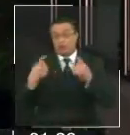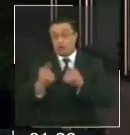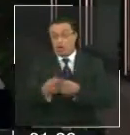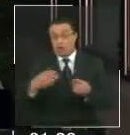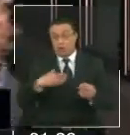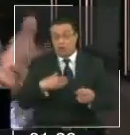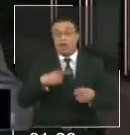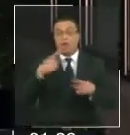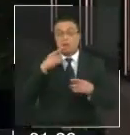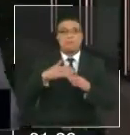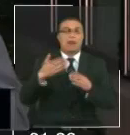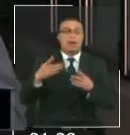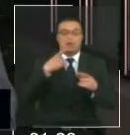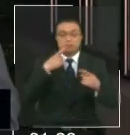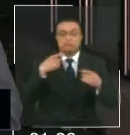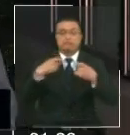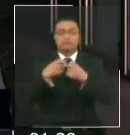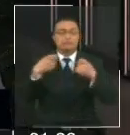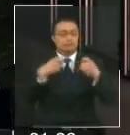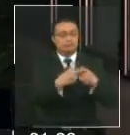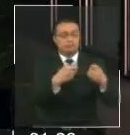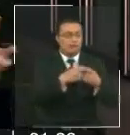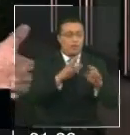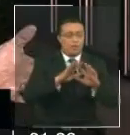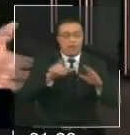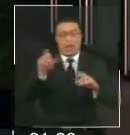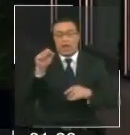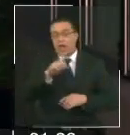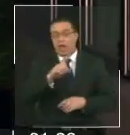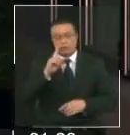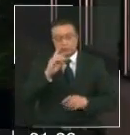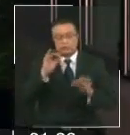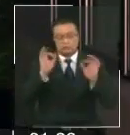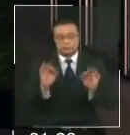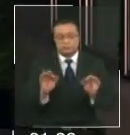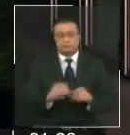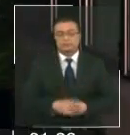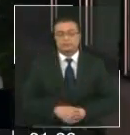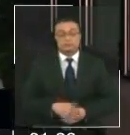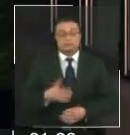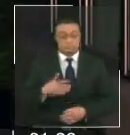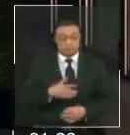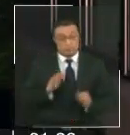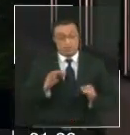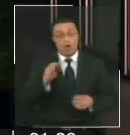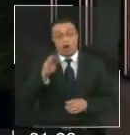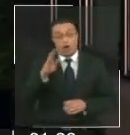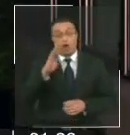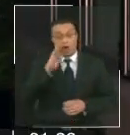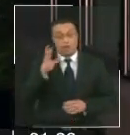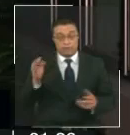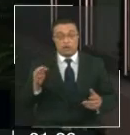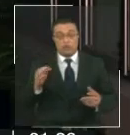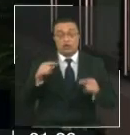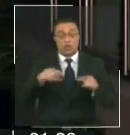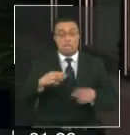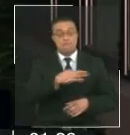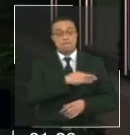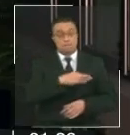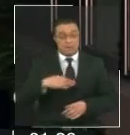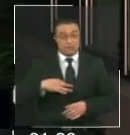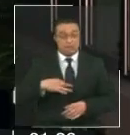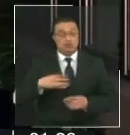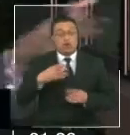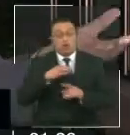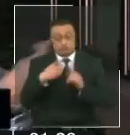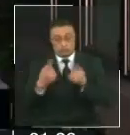tocó, más allá de las trifulcas o las controversias, así fue. Ahora, evidentemente, los ministros o